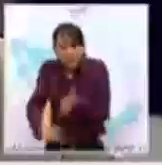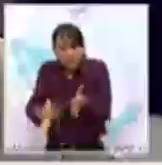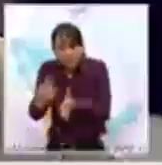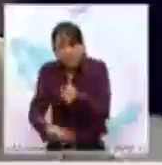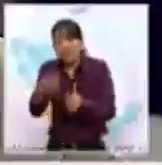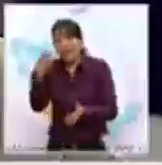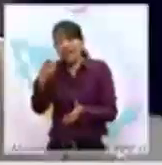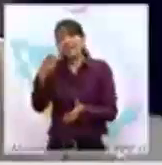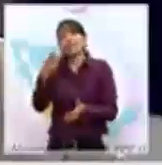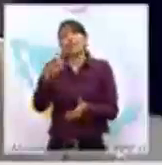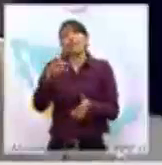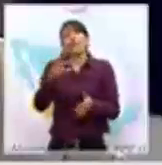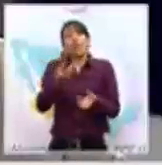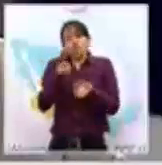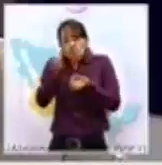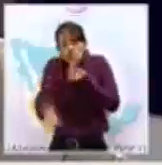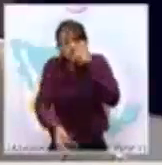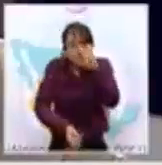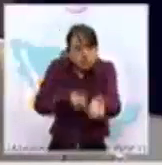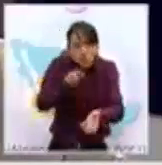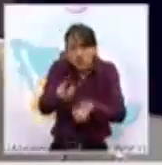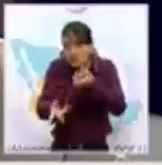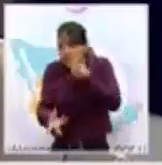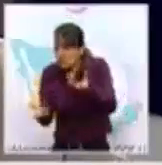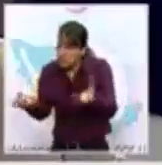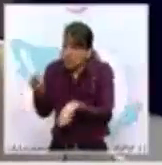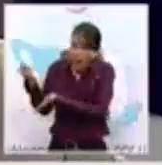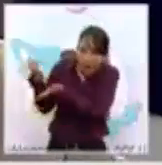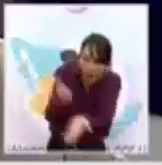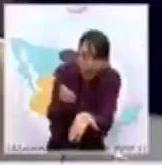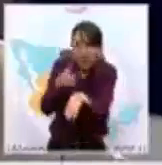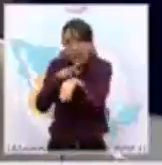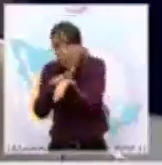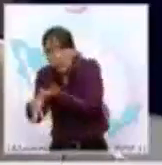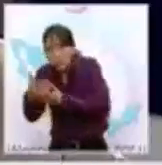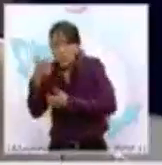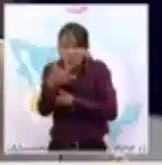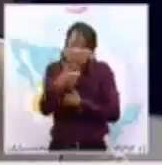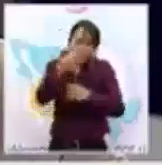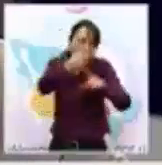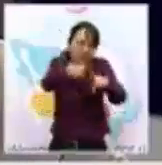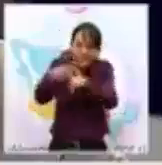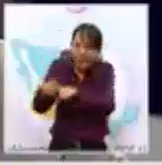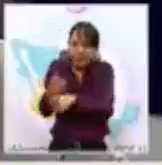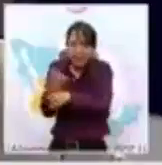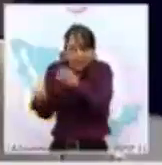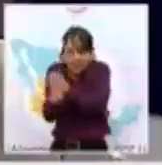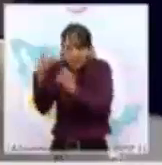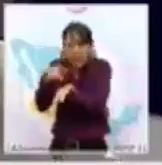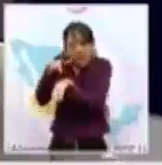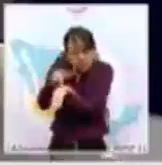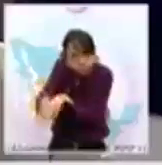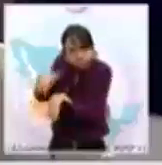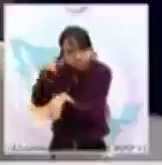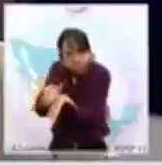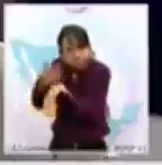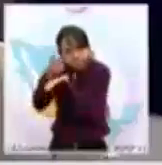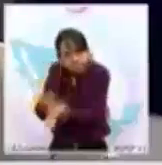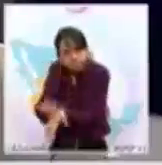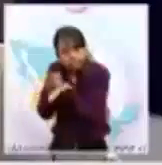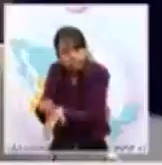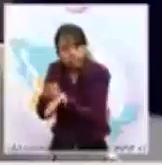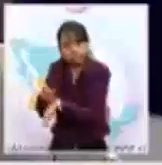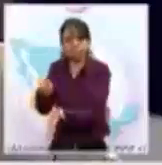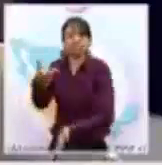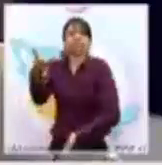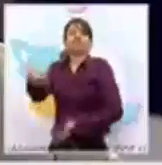positivos, y esperamos que las reformas estructurales den y que el país pueda crecer más de lo que está creciendo ahora, ¿no? Y eso puede ser otro elemento